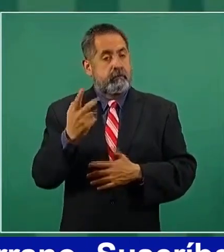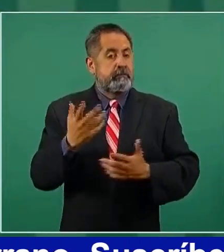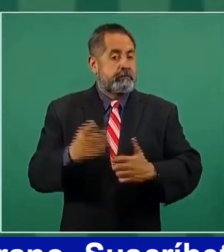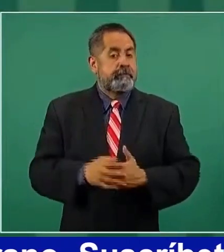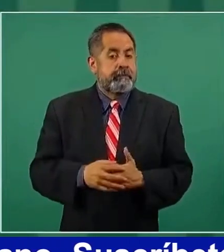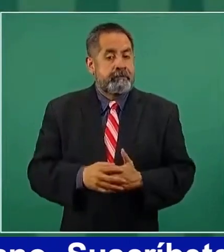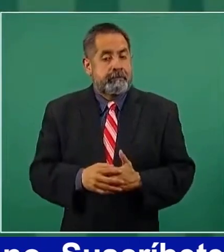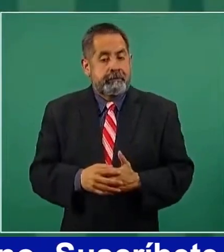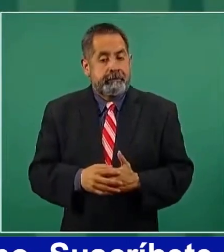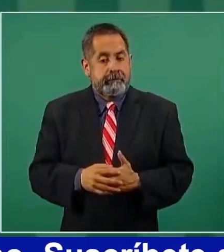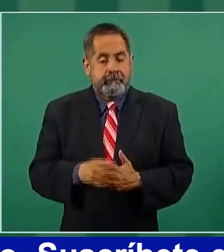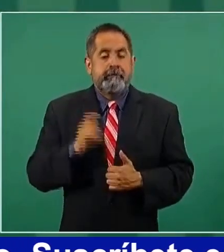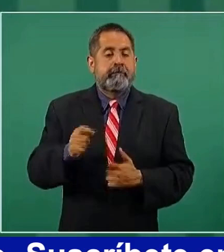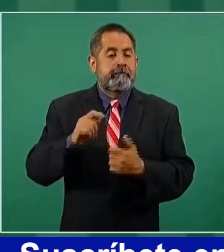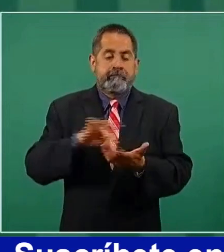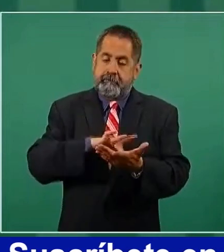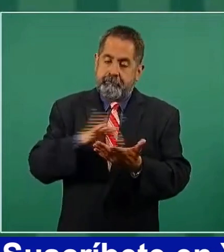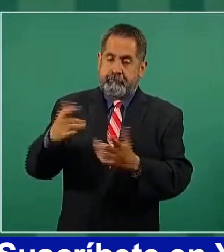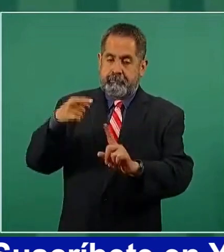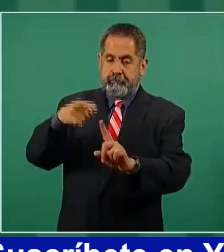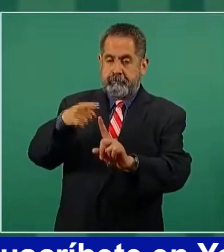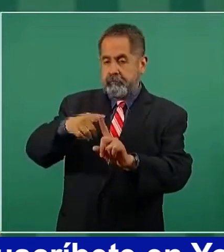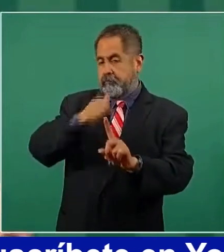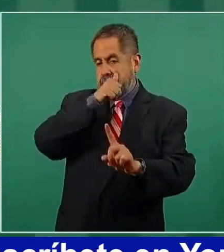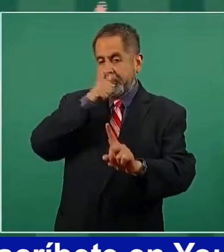Entonces, fue Juárez.